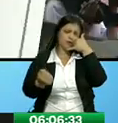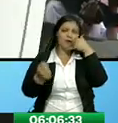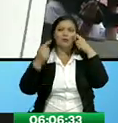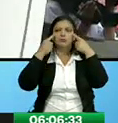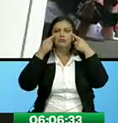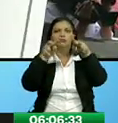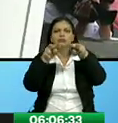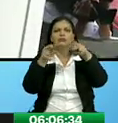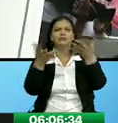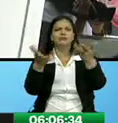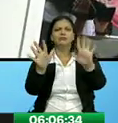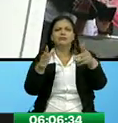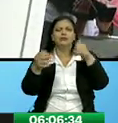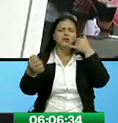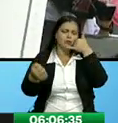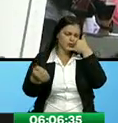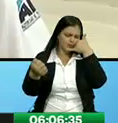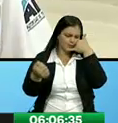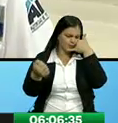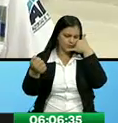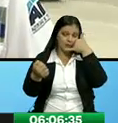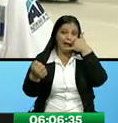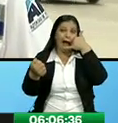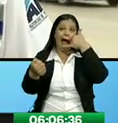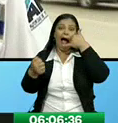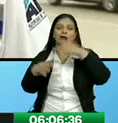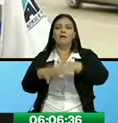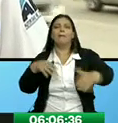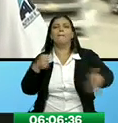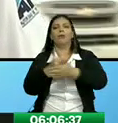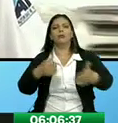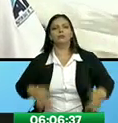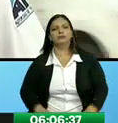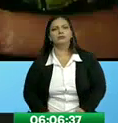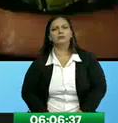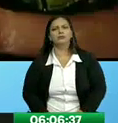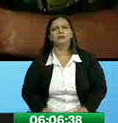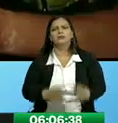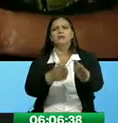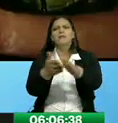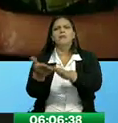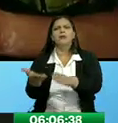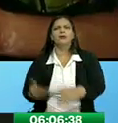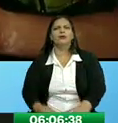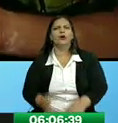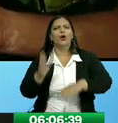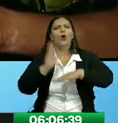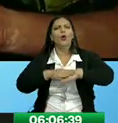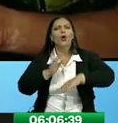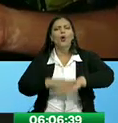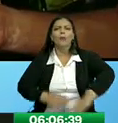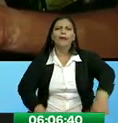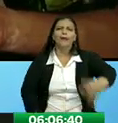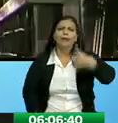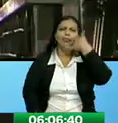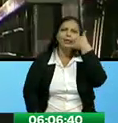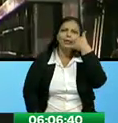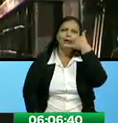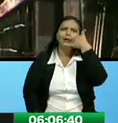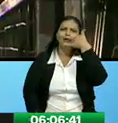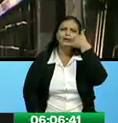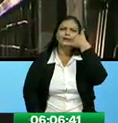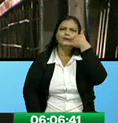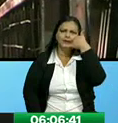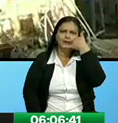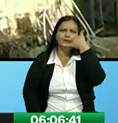muerto y han matado a un poco de gente por ir ahí. Con el bendito invento del hombre, el celular. Claro, que no fue